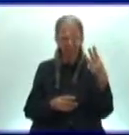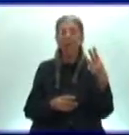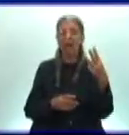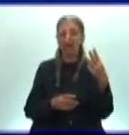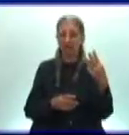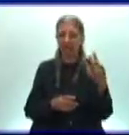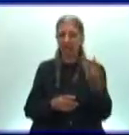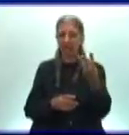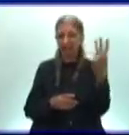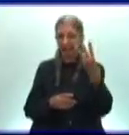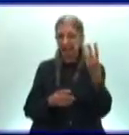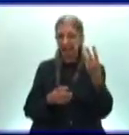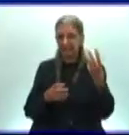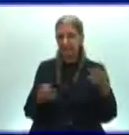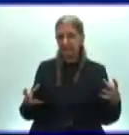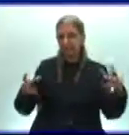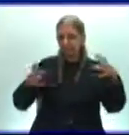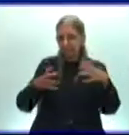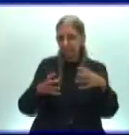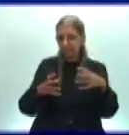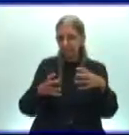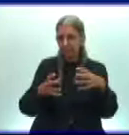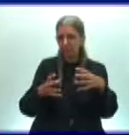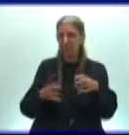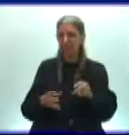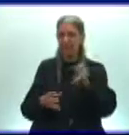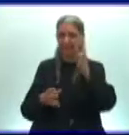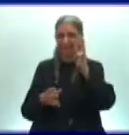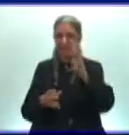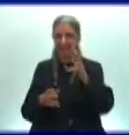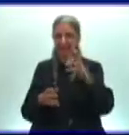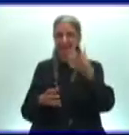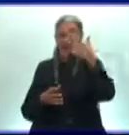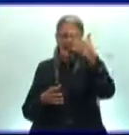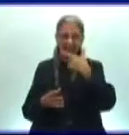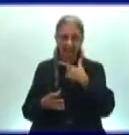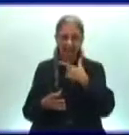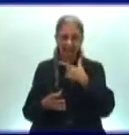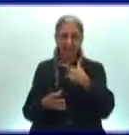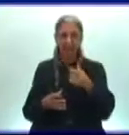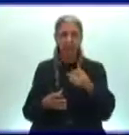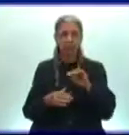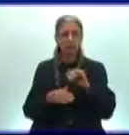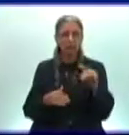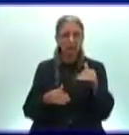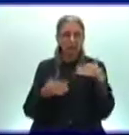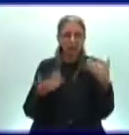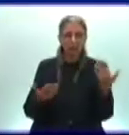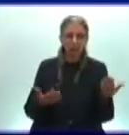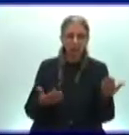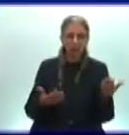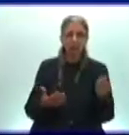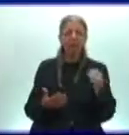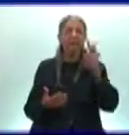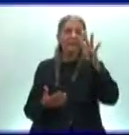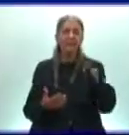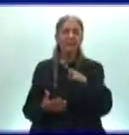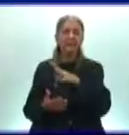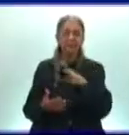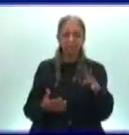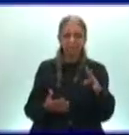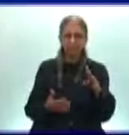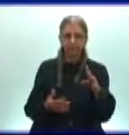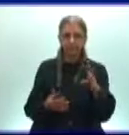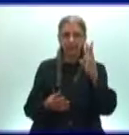nivel, está ubicado en el grupo 3A. También pudieron hacerlo buscando la tabla periódica, buscando el